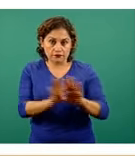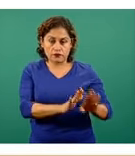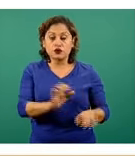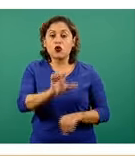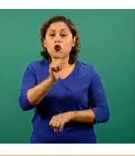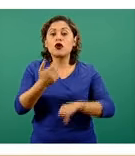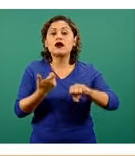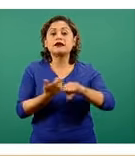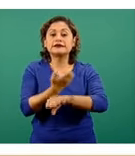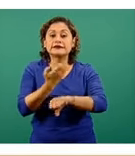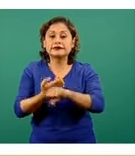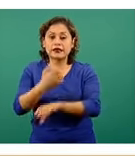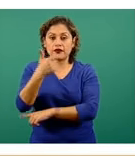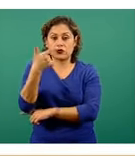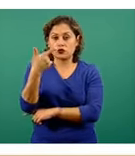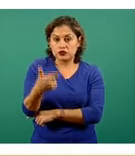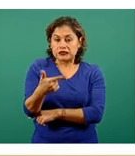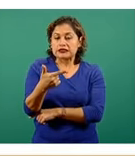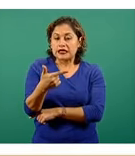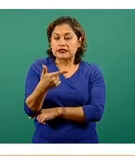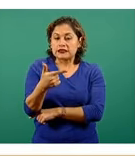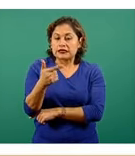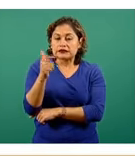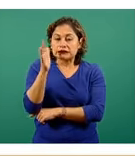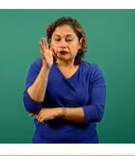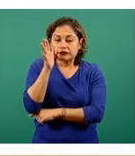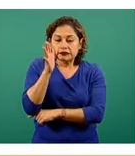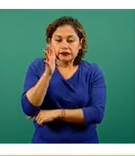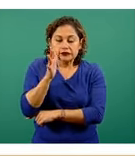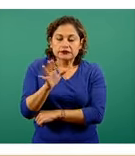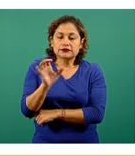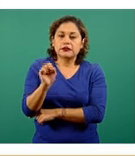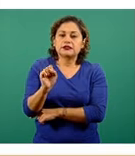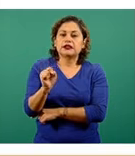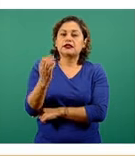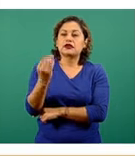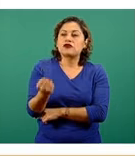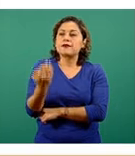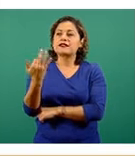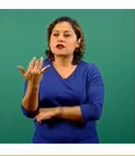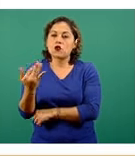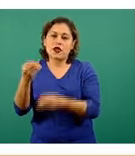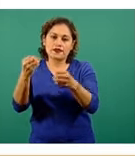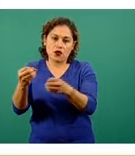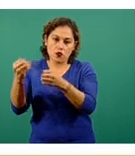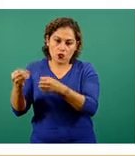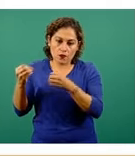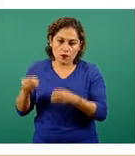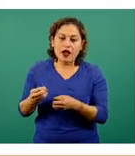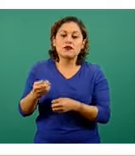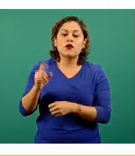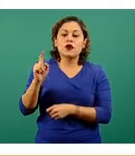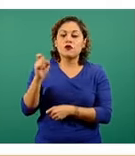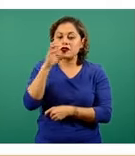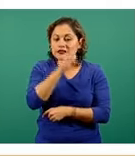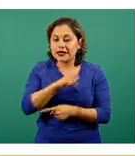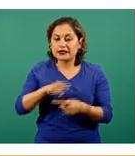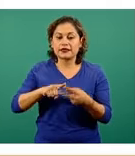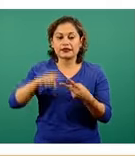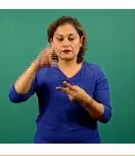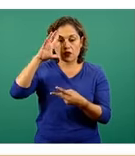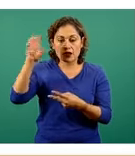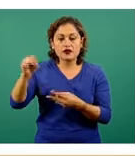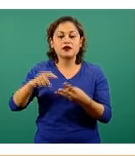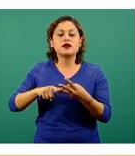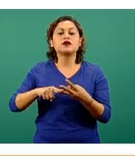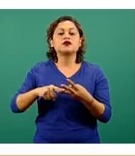están entre el rango del 69 y el 50, Aguascalientes, Morelos, Hidalgo, Tlaxcala,